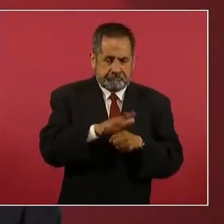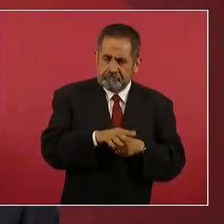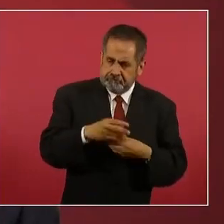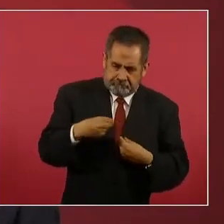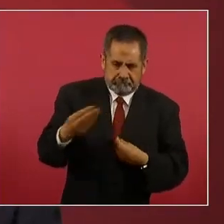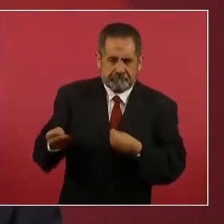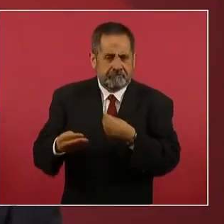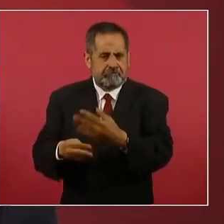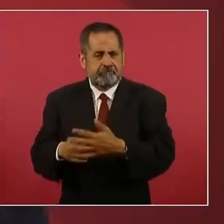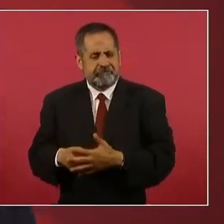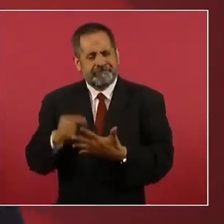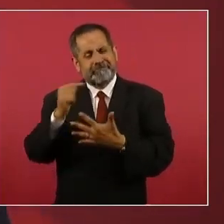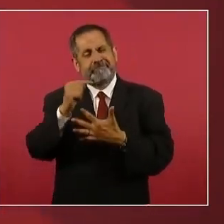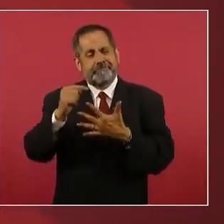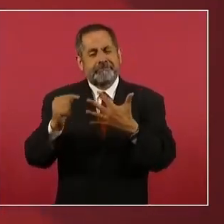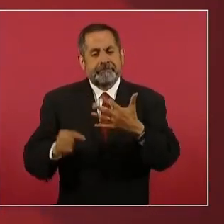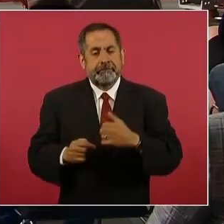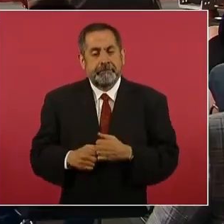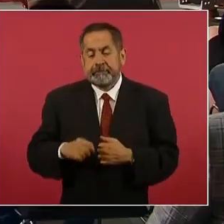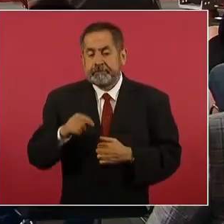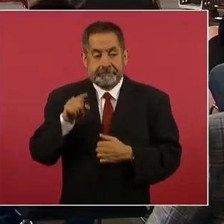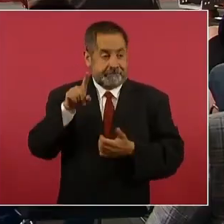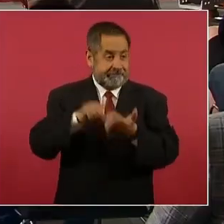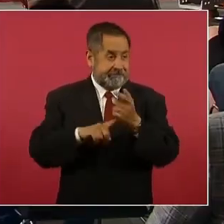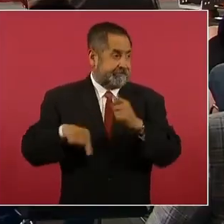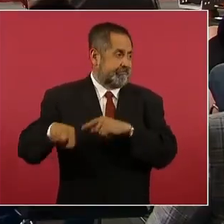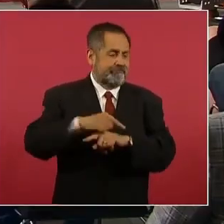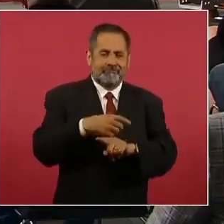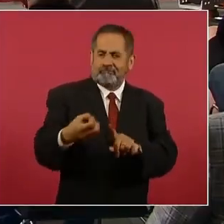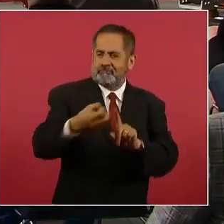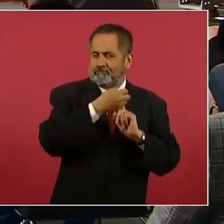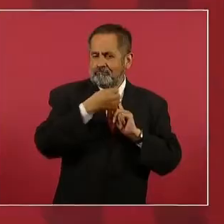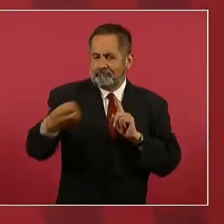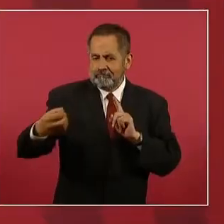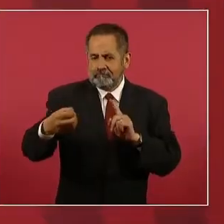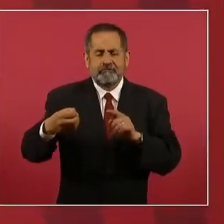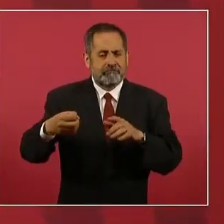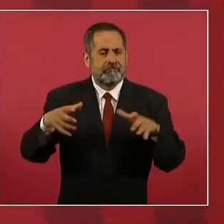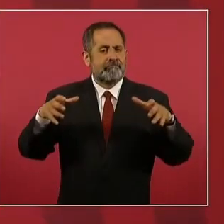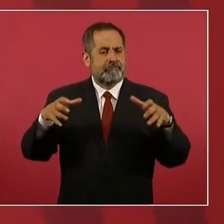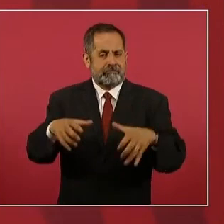vamos a regularizar a todo el personal de salud.